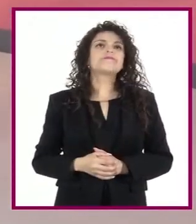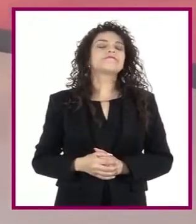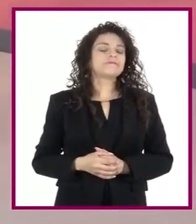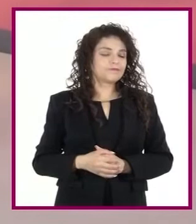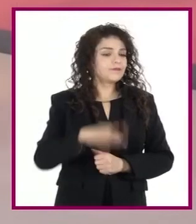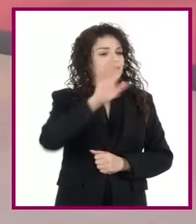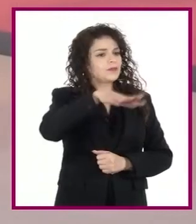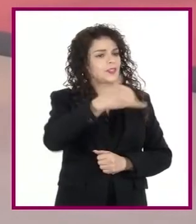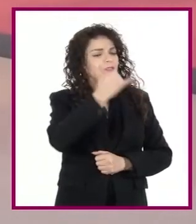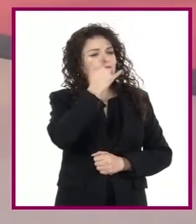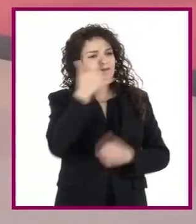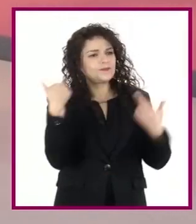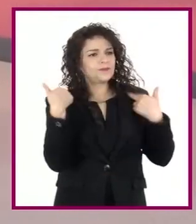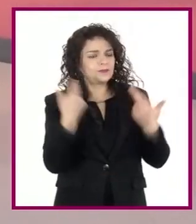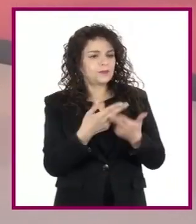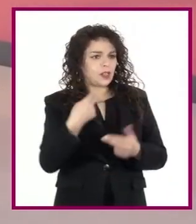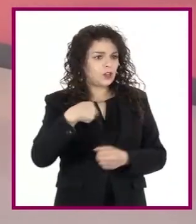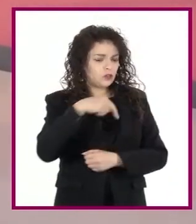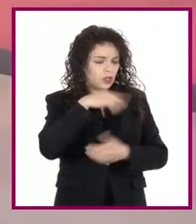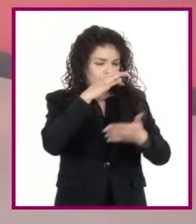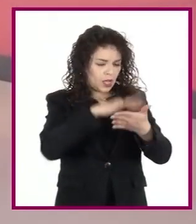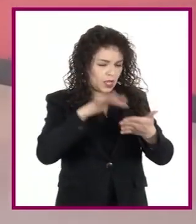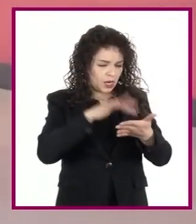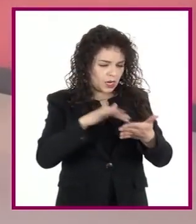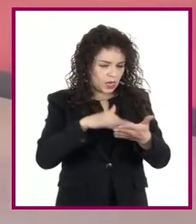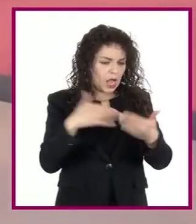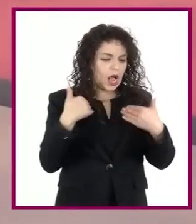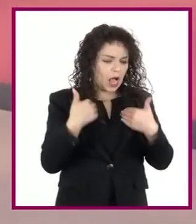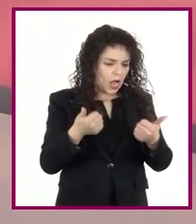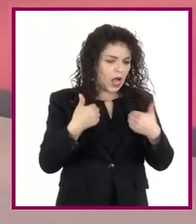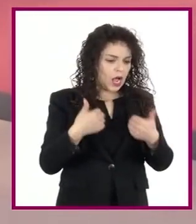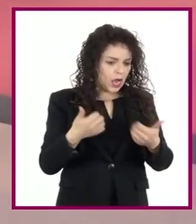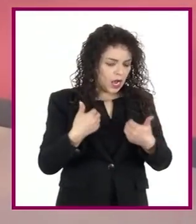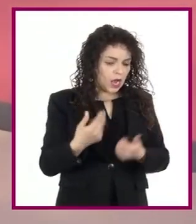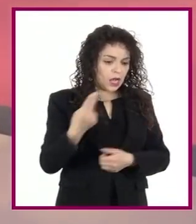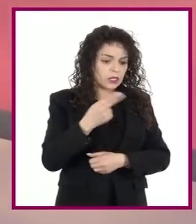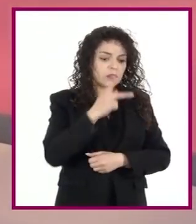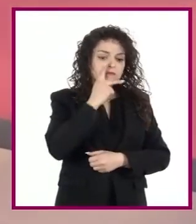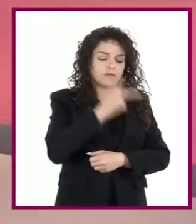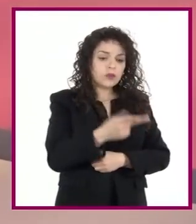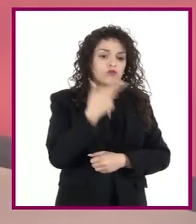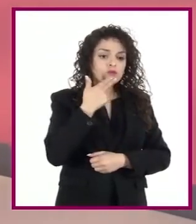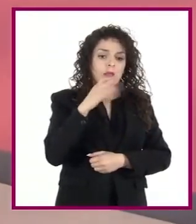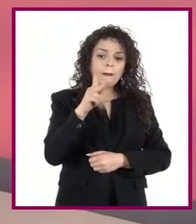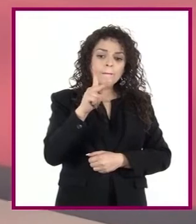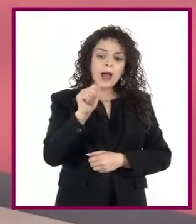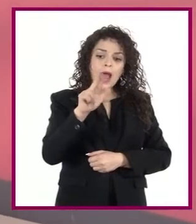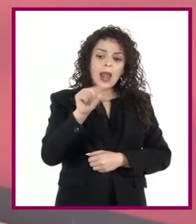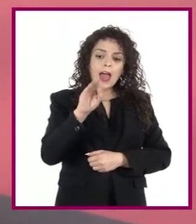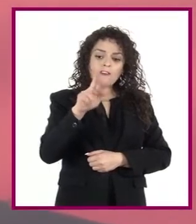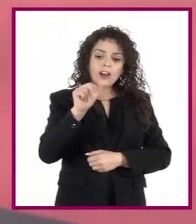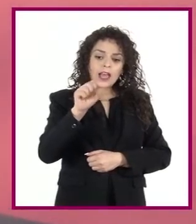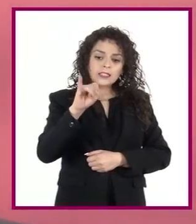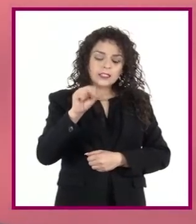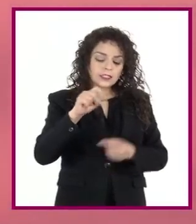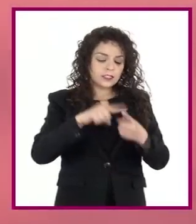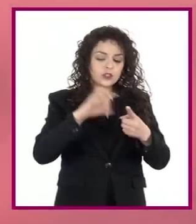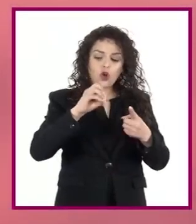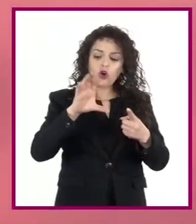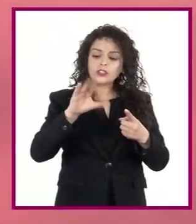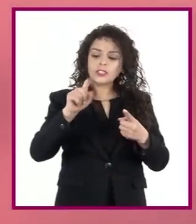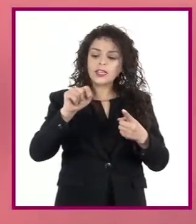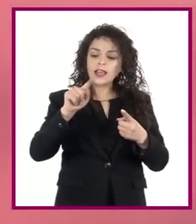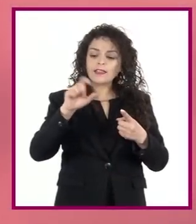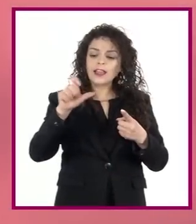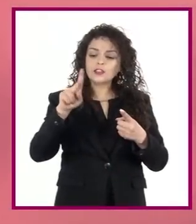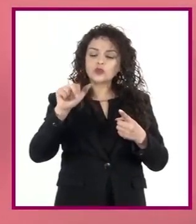nuestra interpretación, ¿debemos hacer una paráfrasis o usar citas textuales? Puede usarse cualquiera.